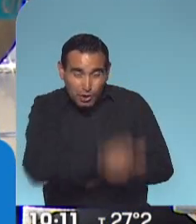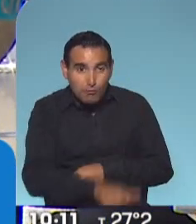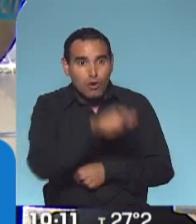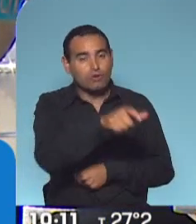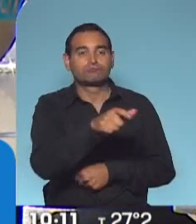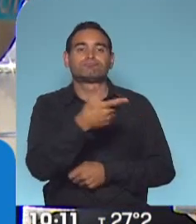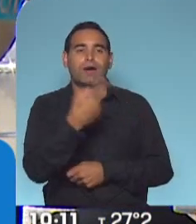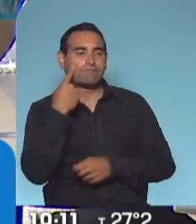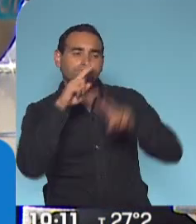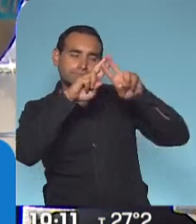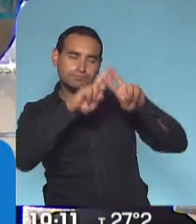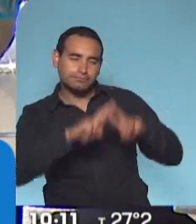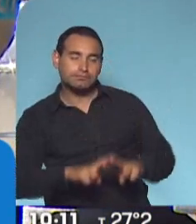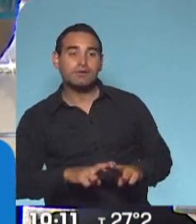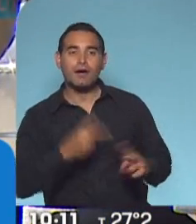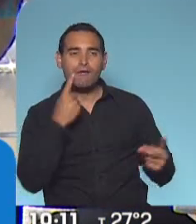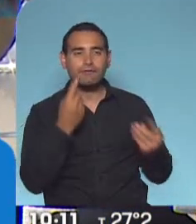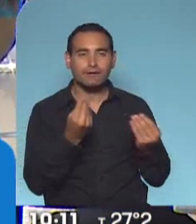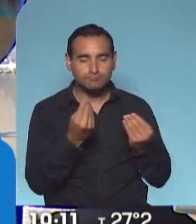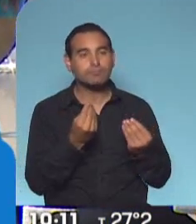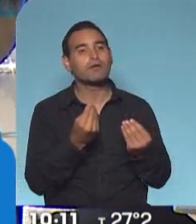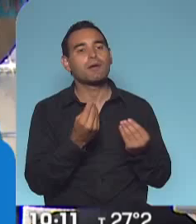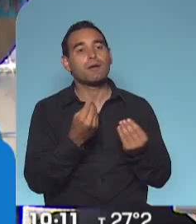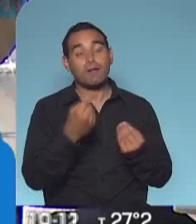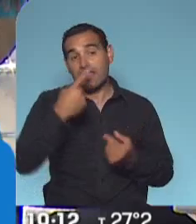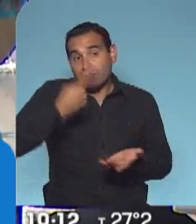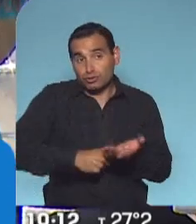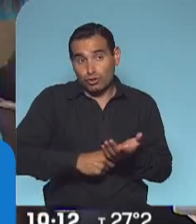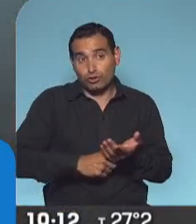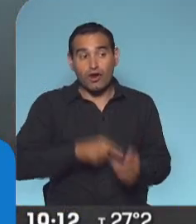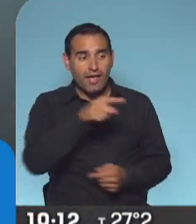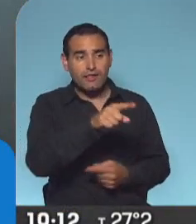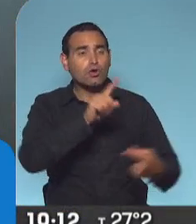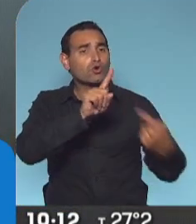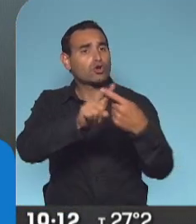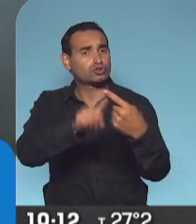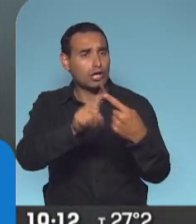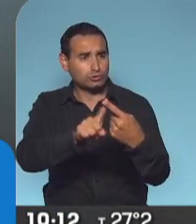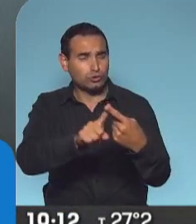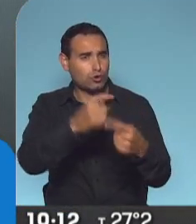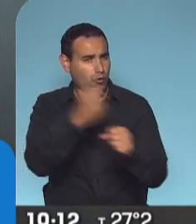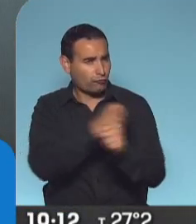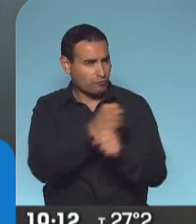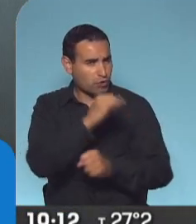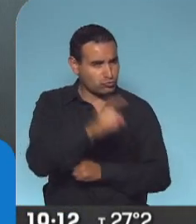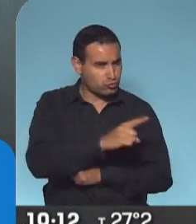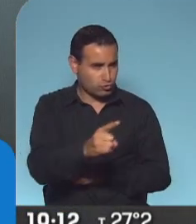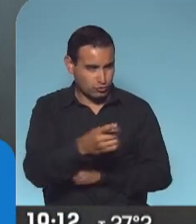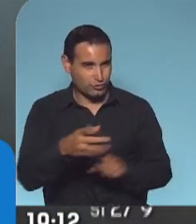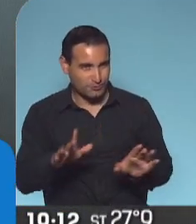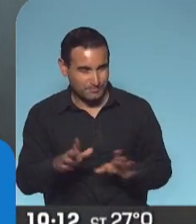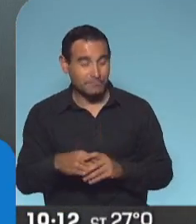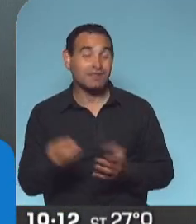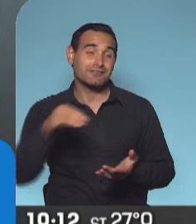va a evaluar para hacer el diagnóstico, para definir si ese contacto se confirma o no se confirma. Y